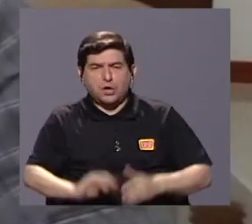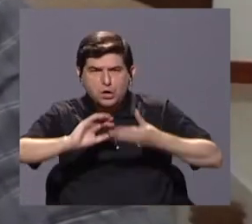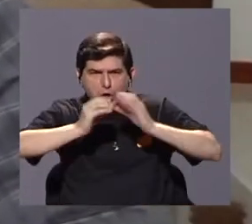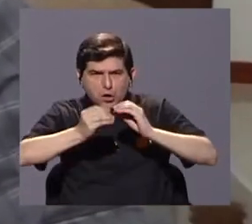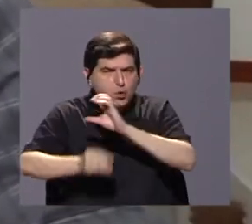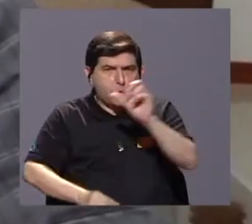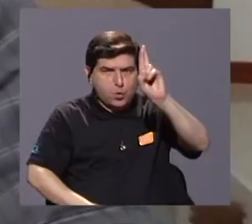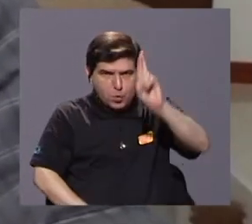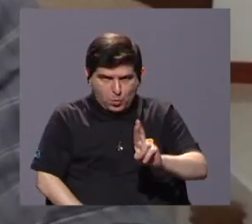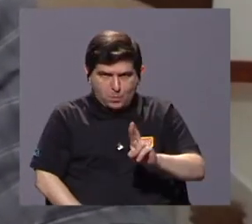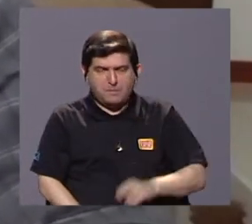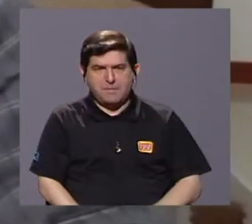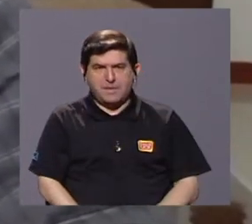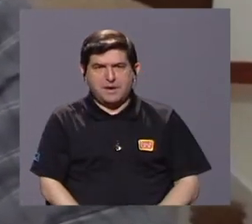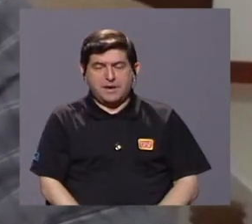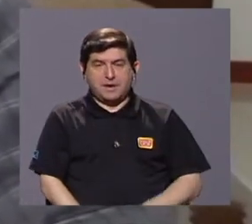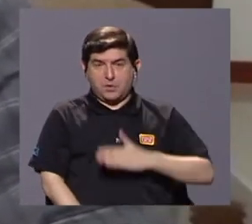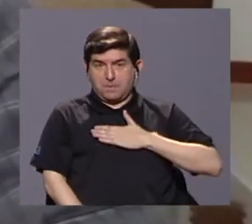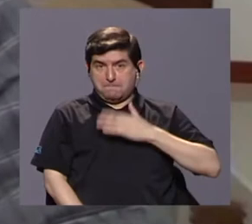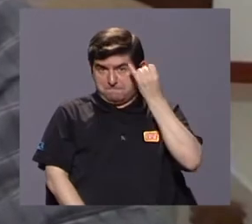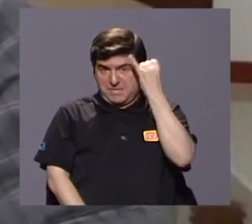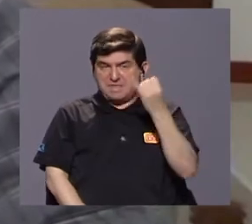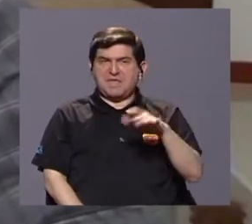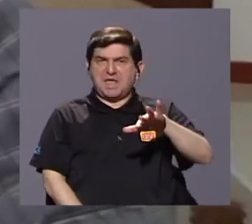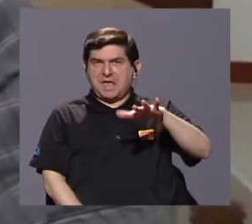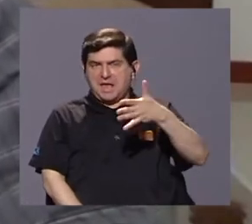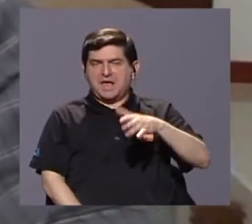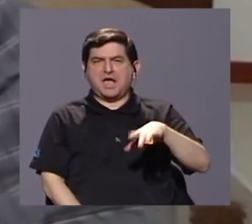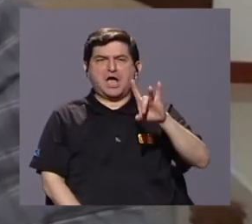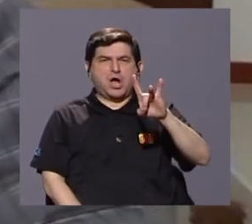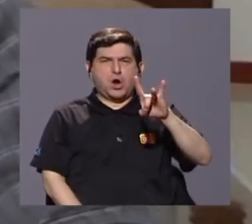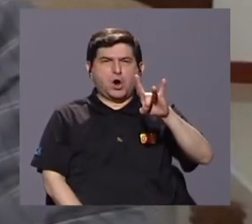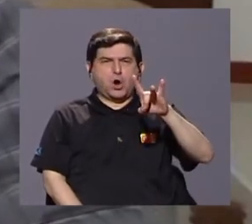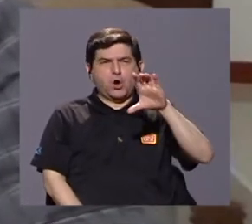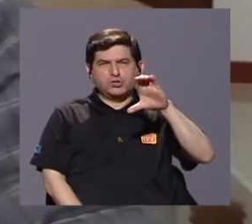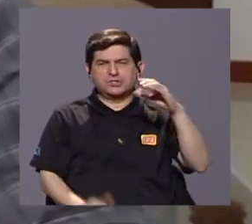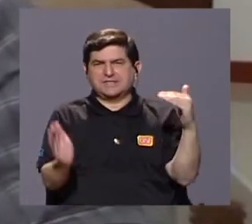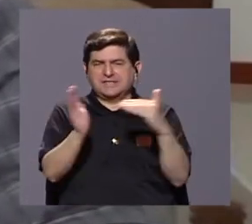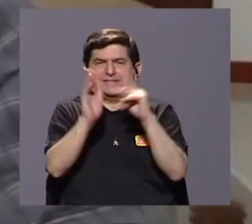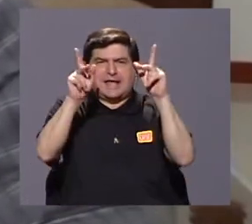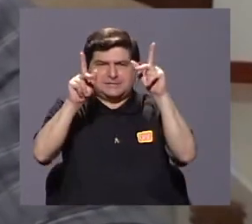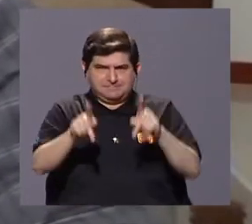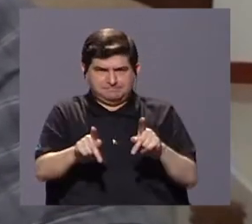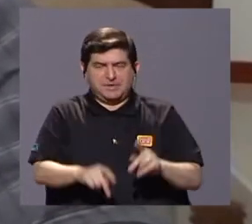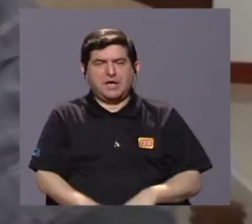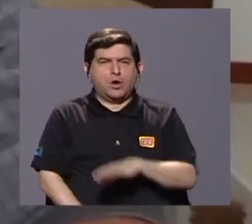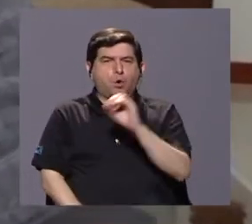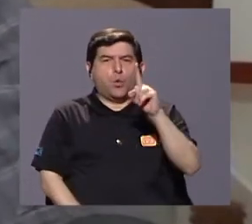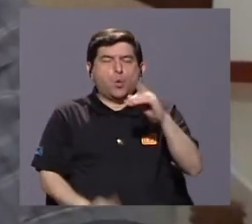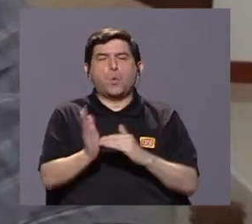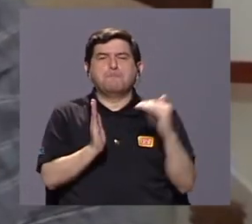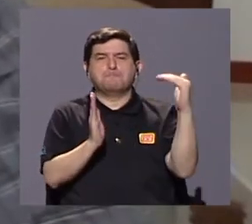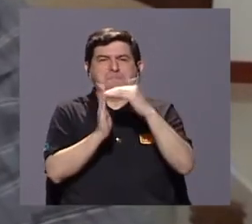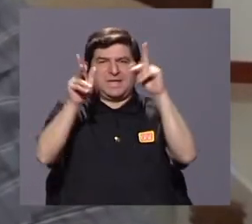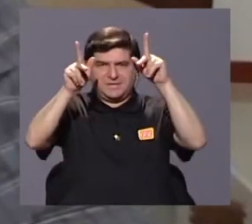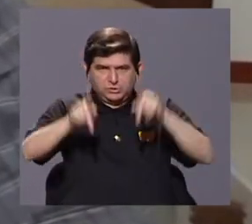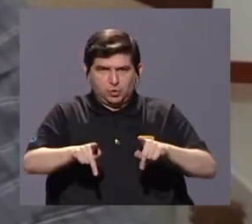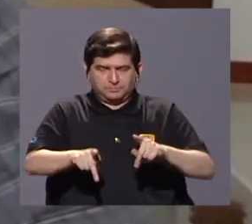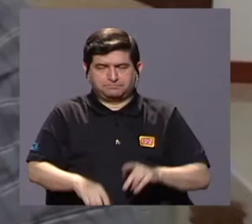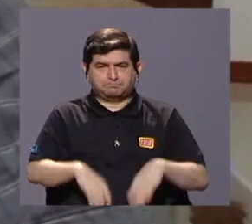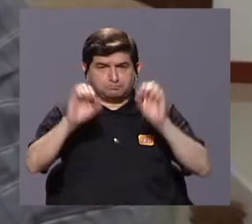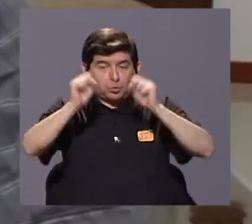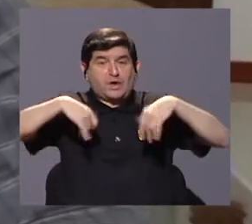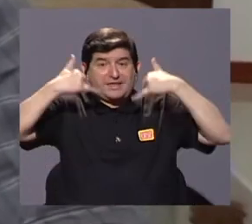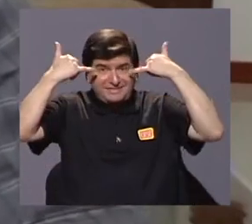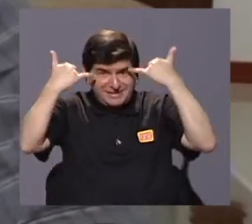para Costa Rica, mi estimación es de que más o menos entre 800.000 personas y 1.000.000 de personas podrían